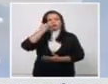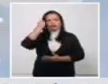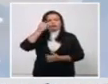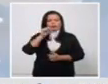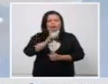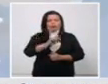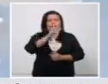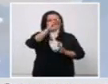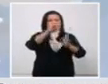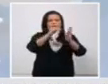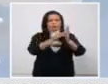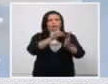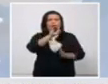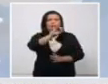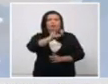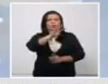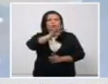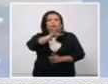4.748,